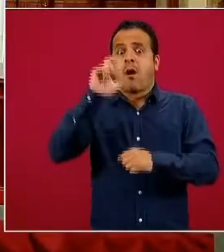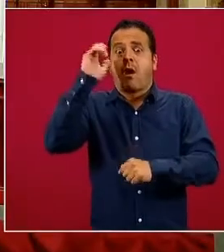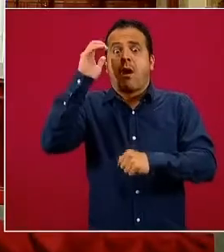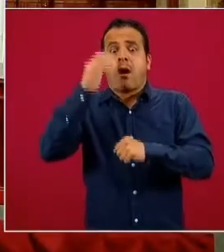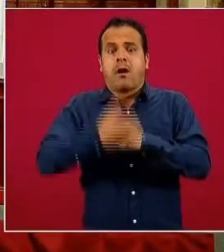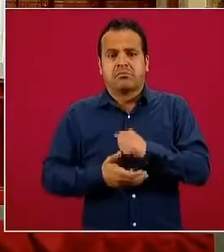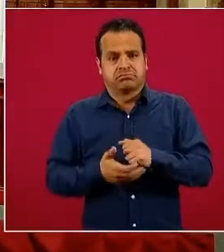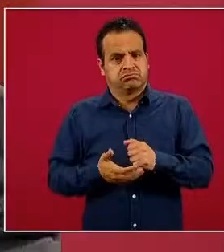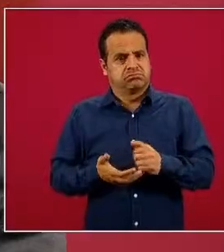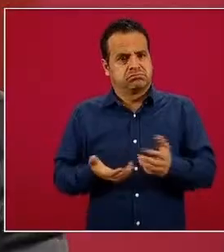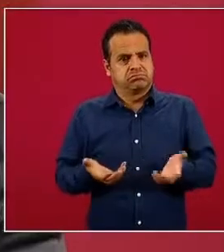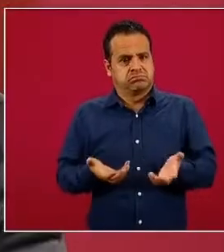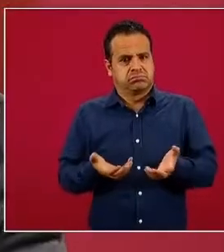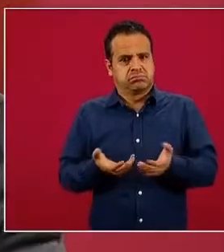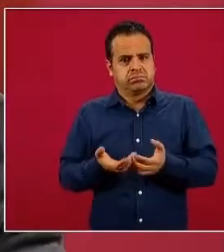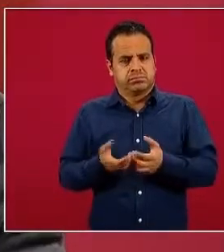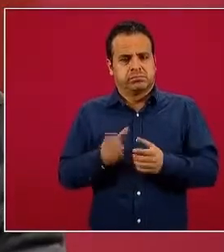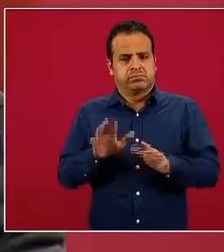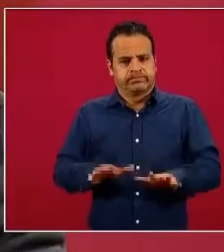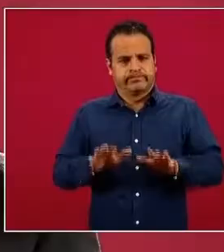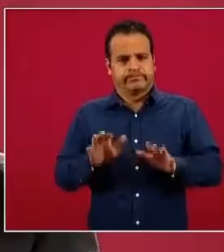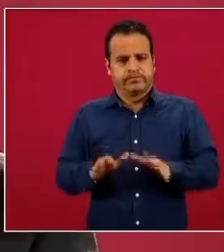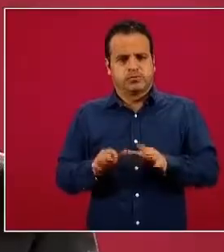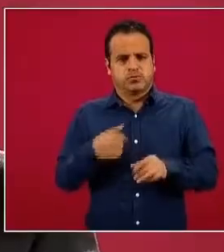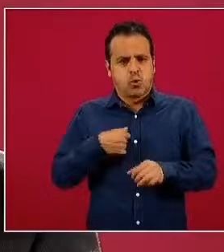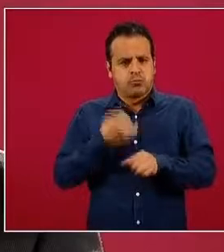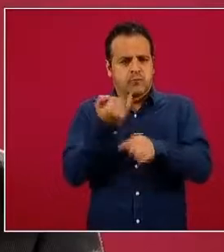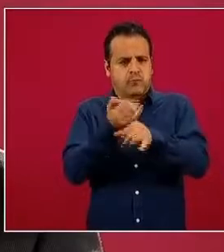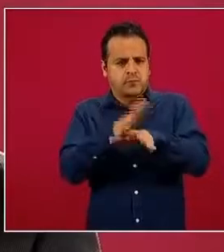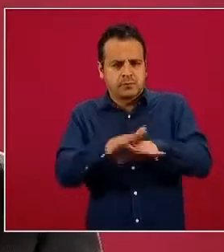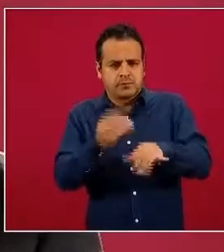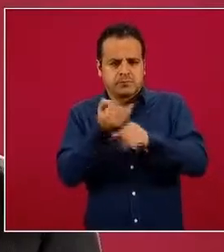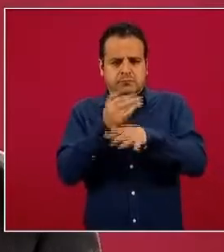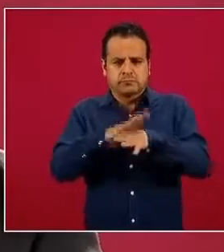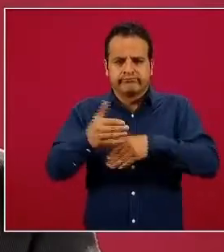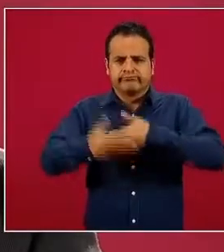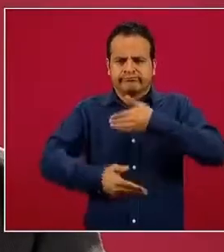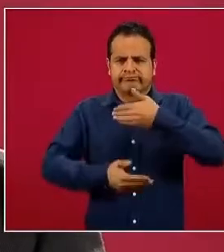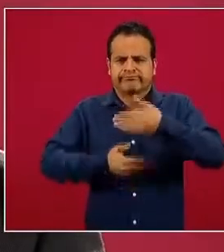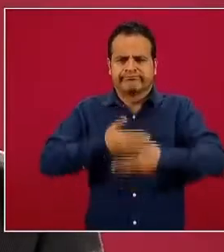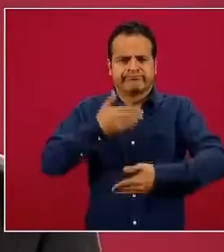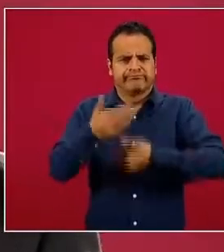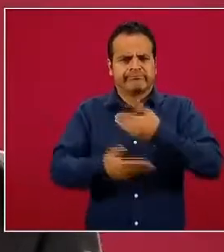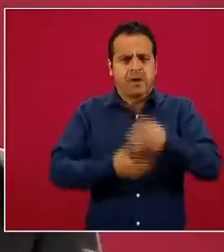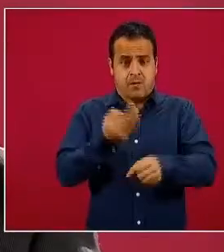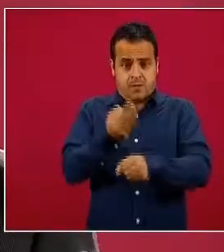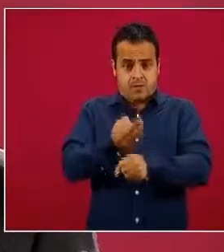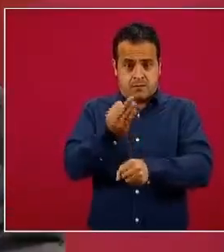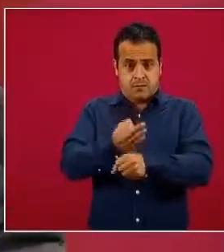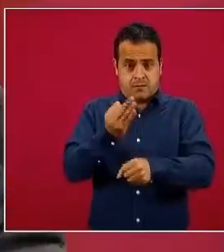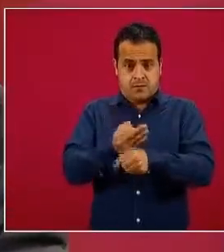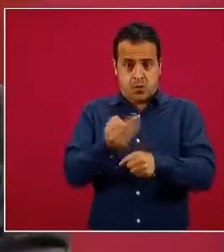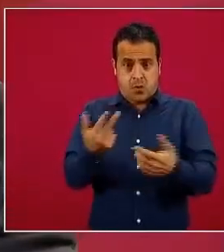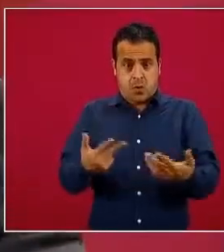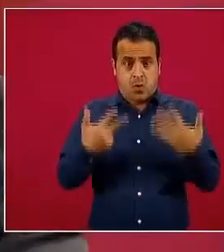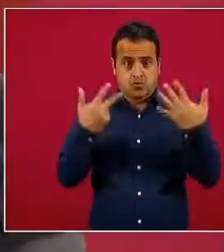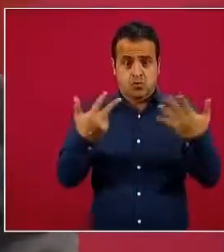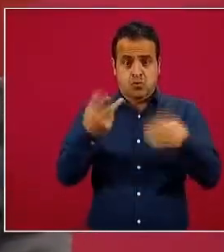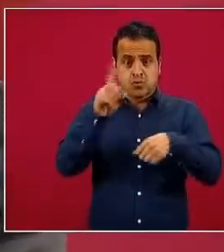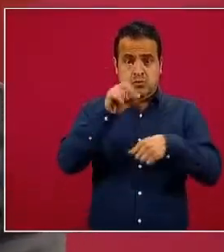ocasiones, digo algunas cosas en particular. En este momento que tenemos estas 8 entidades federativas con intensidad